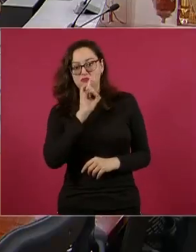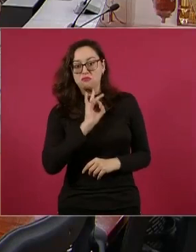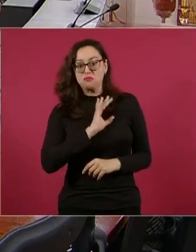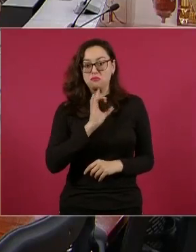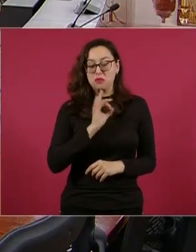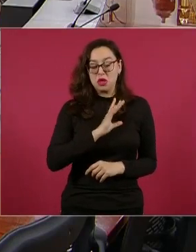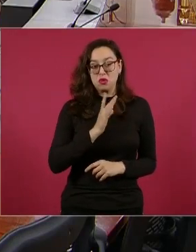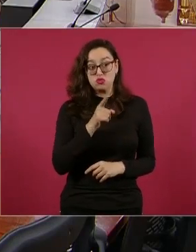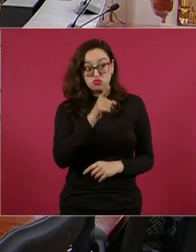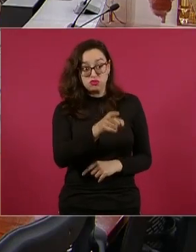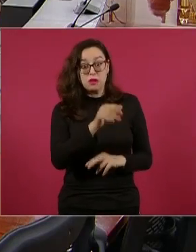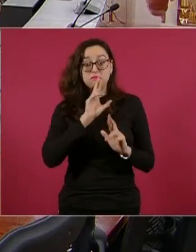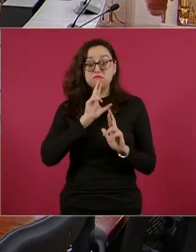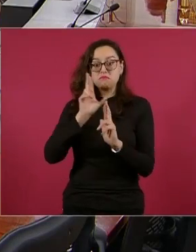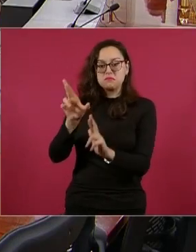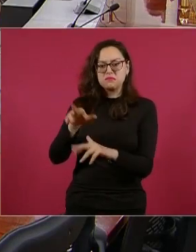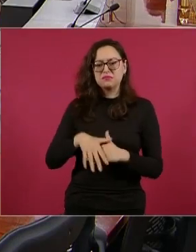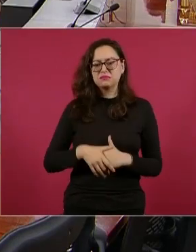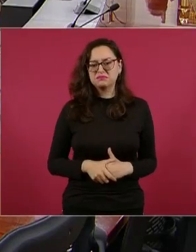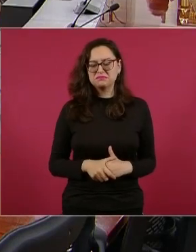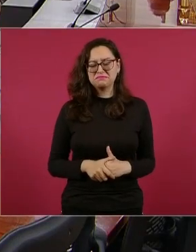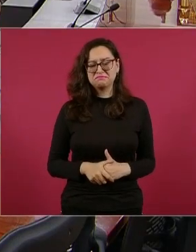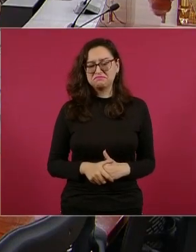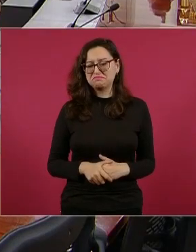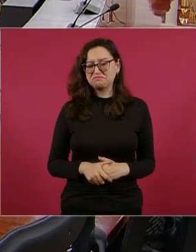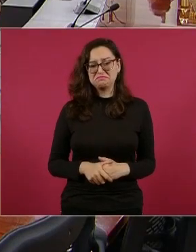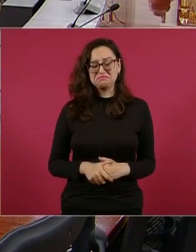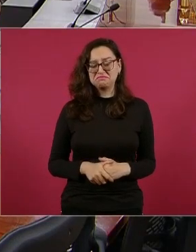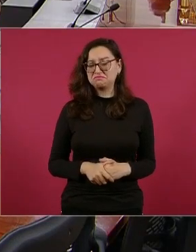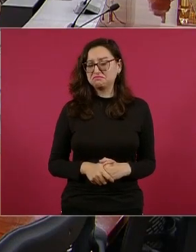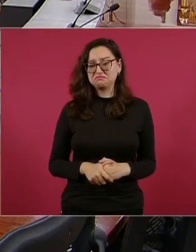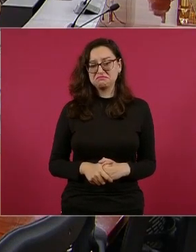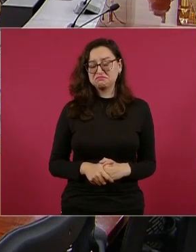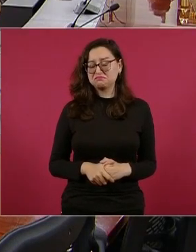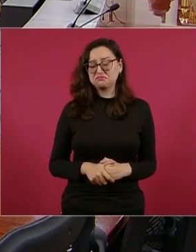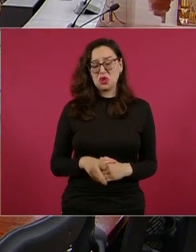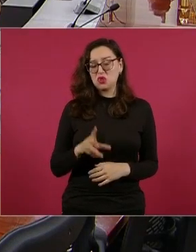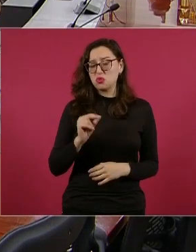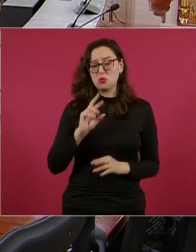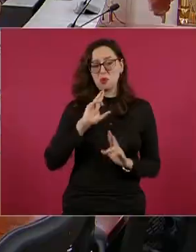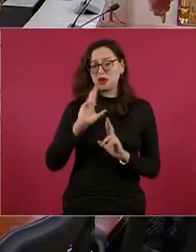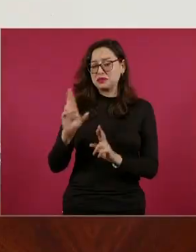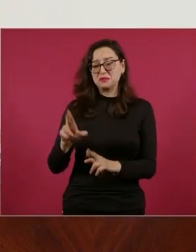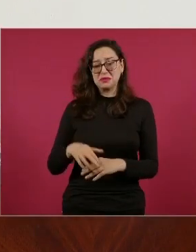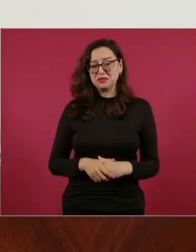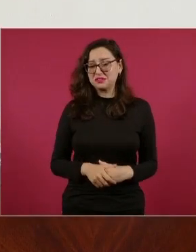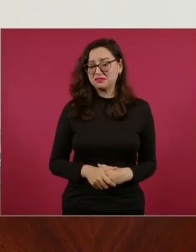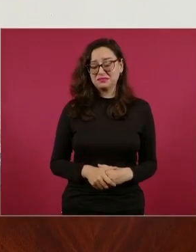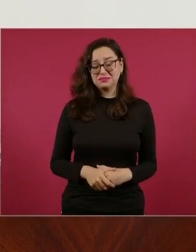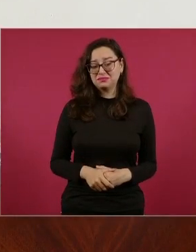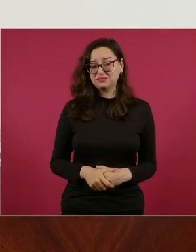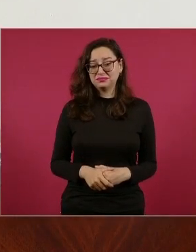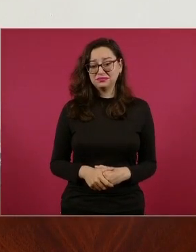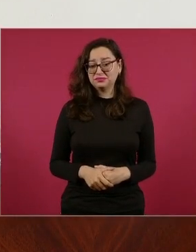voy a responderle, lo digo con toda transparencia y